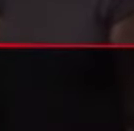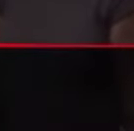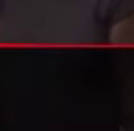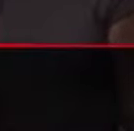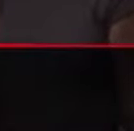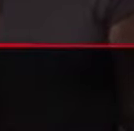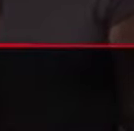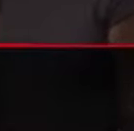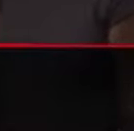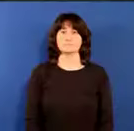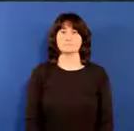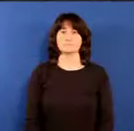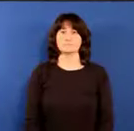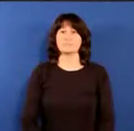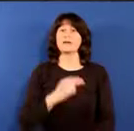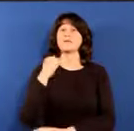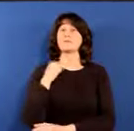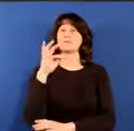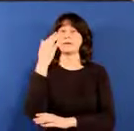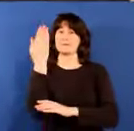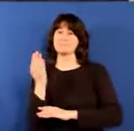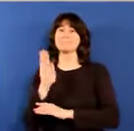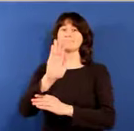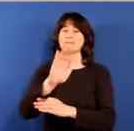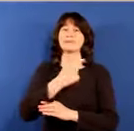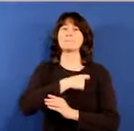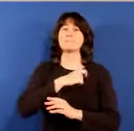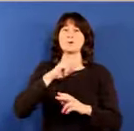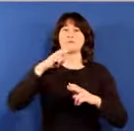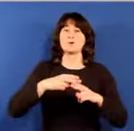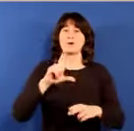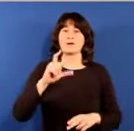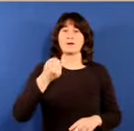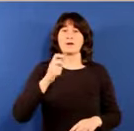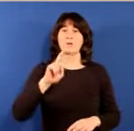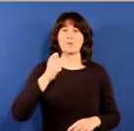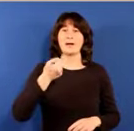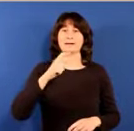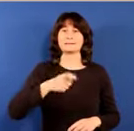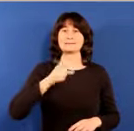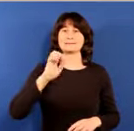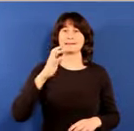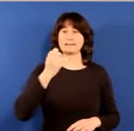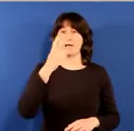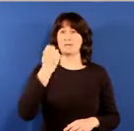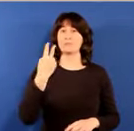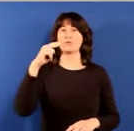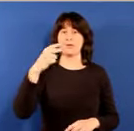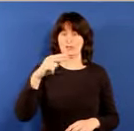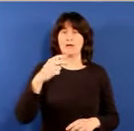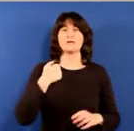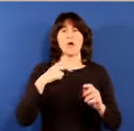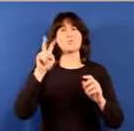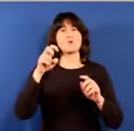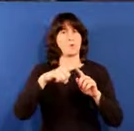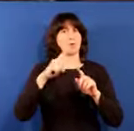La diputada de Cultura de la Diputación Foral de Vizcaya, Miren Josune Aristondo, ha presentado los premios Lauaseta 2012 que este año